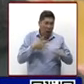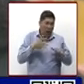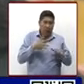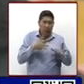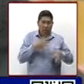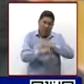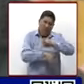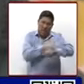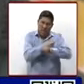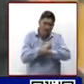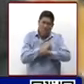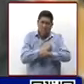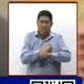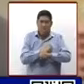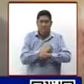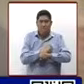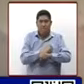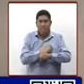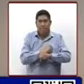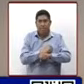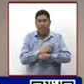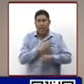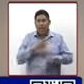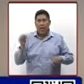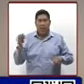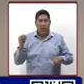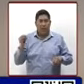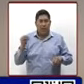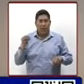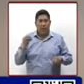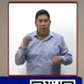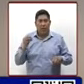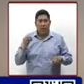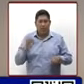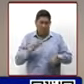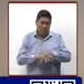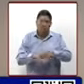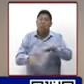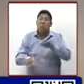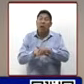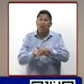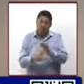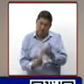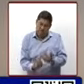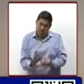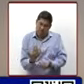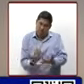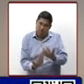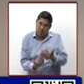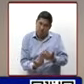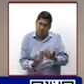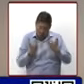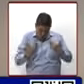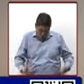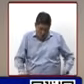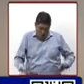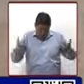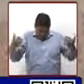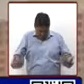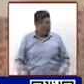lo amarran peor que un animal. Prácticamente le han quemado hasta las manos, le han quemado todo su